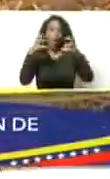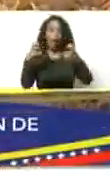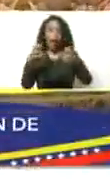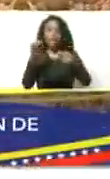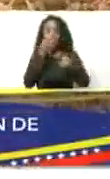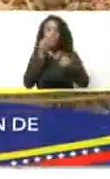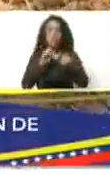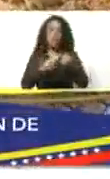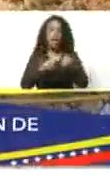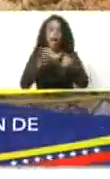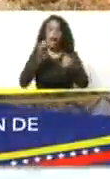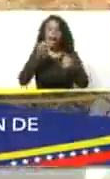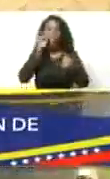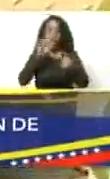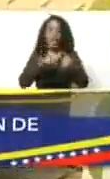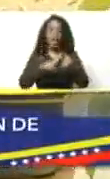café,